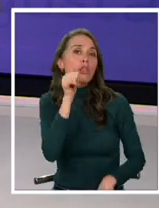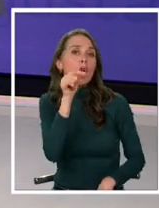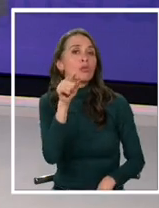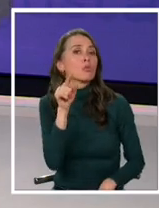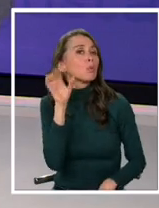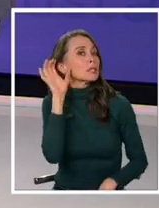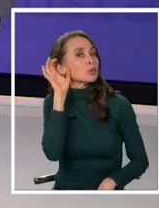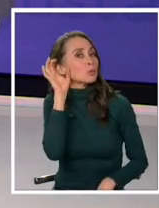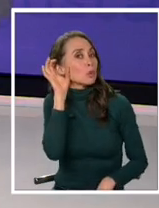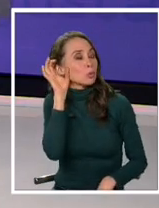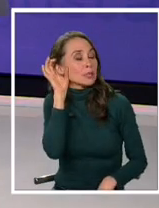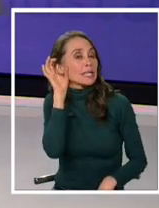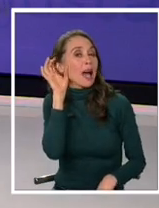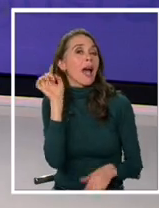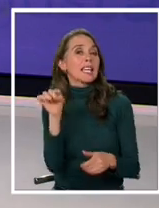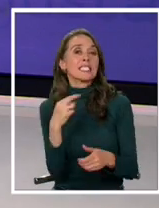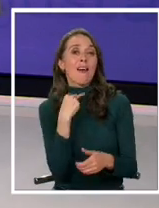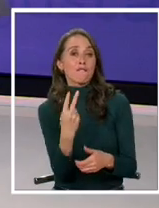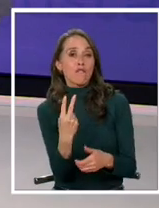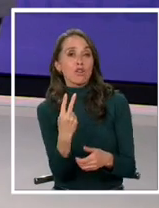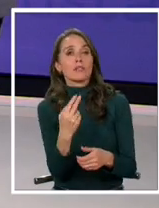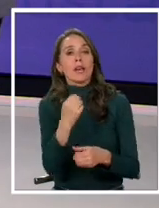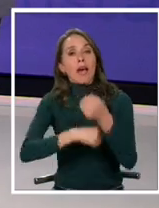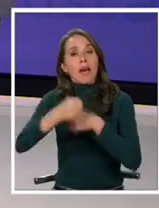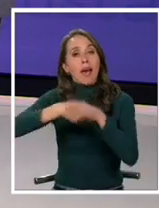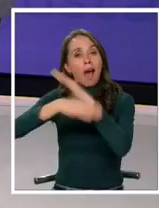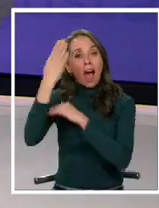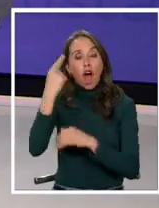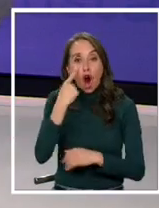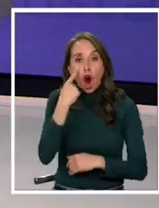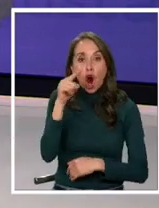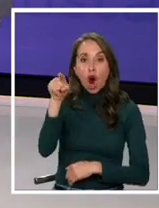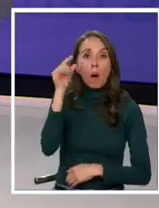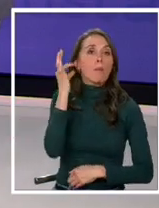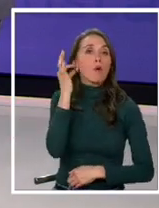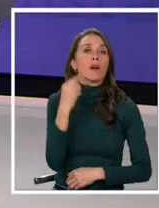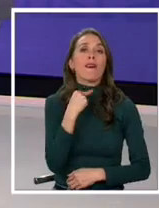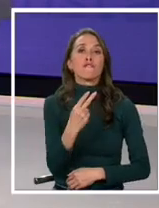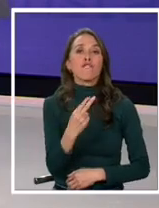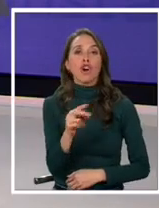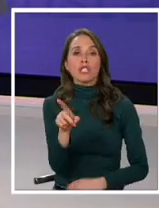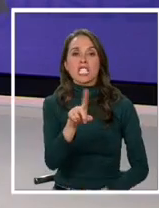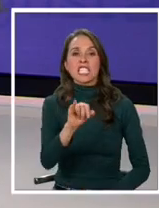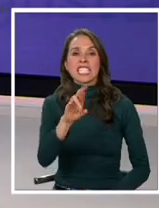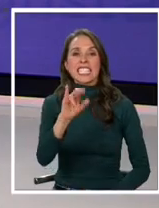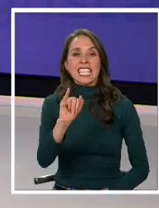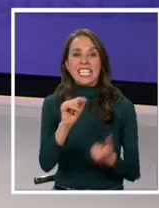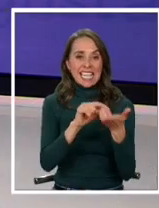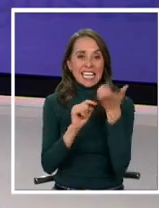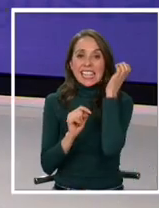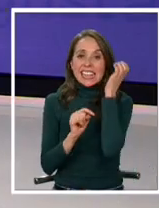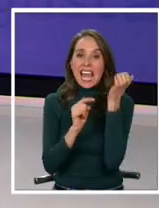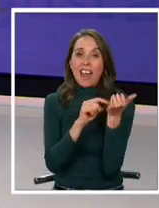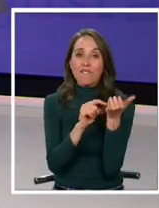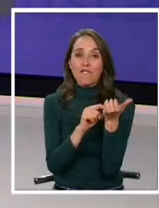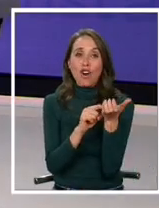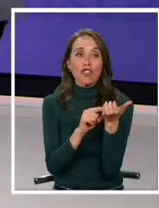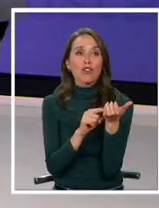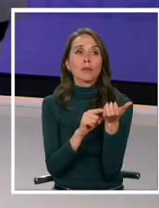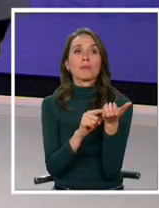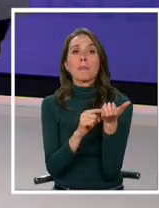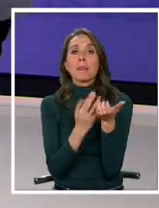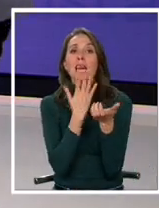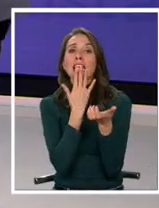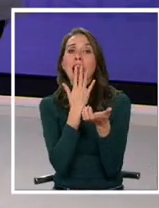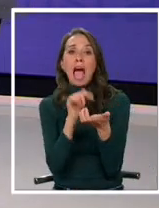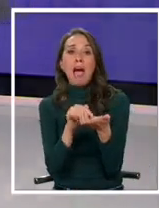escuchamos hace un par de años atrás conocimos a la mujer que hace la voz de Siri Siri del teléfono cular de